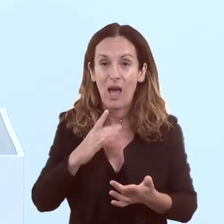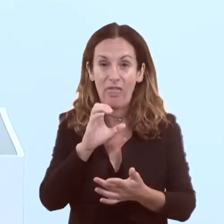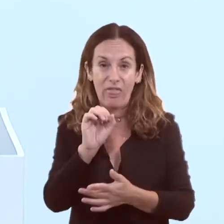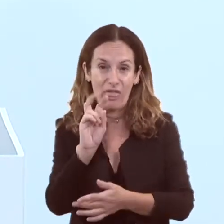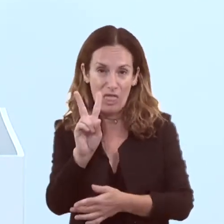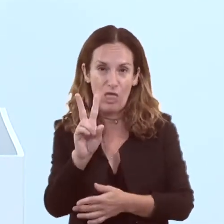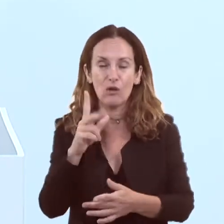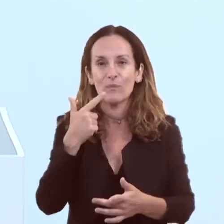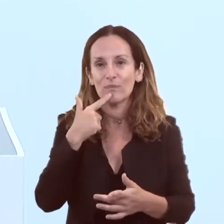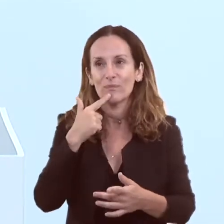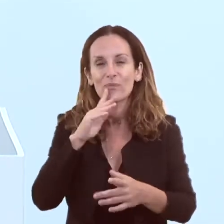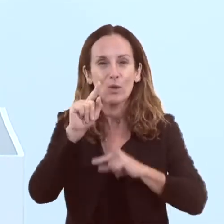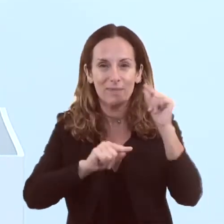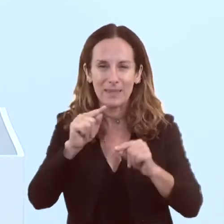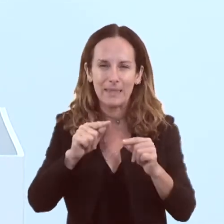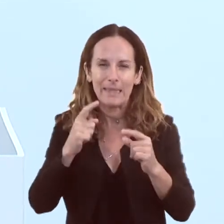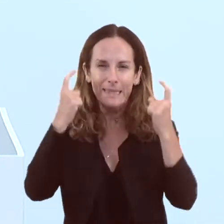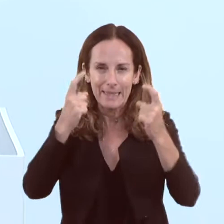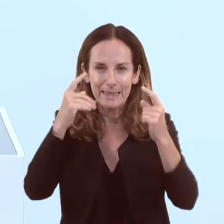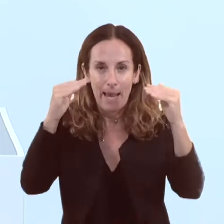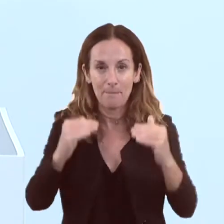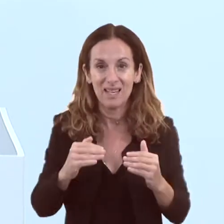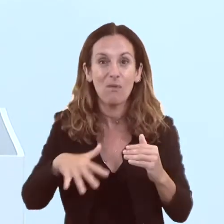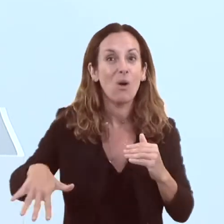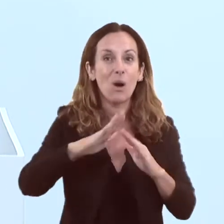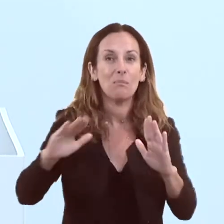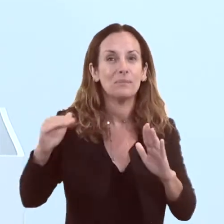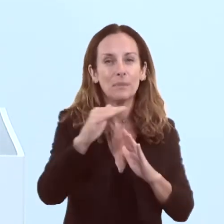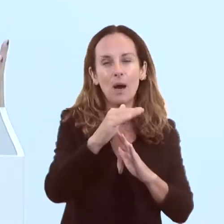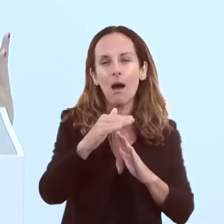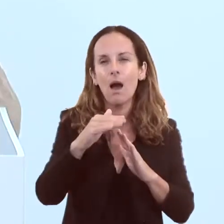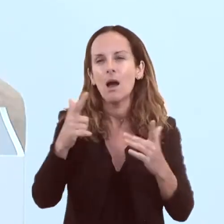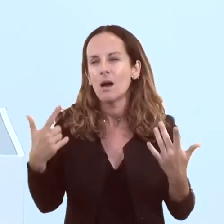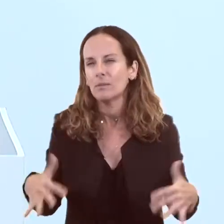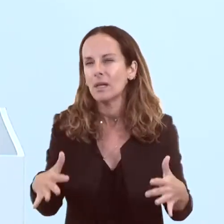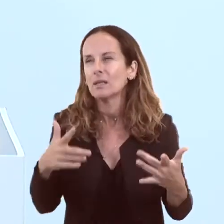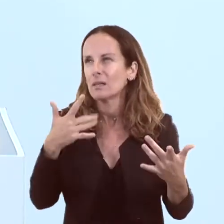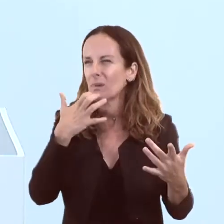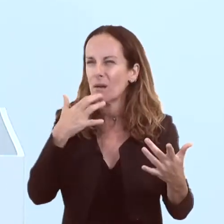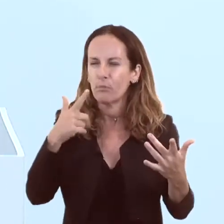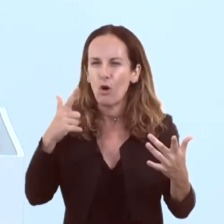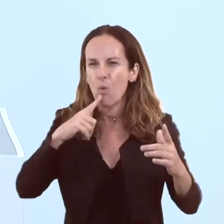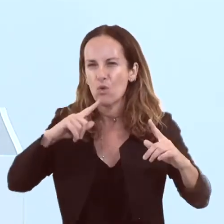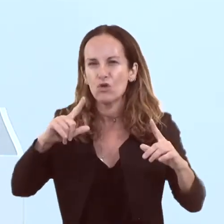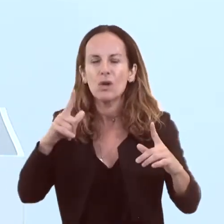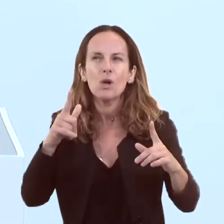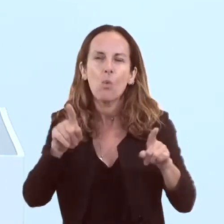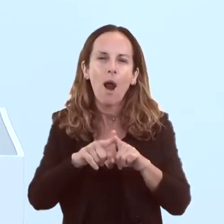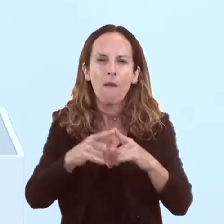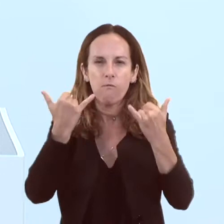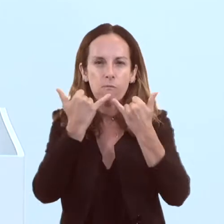paisaje tan maravilloso como es la Sierra de tramontana no tenemos por qué hacer un mega show de luces y llevar mogollón de generadores